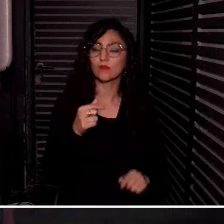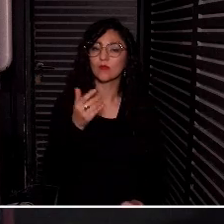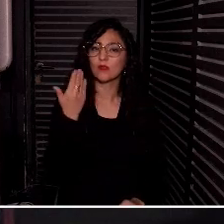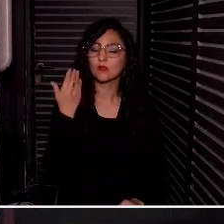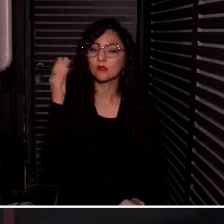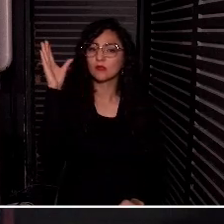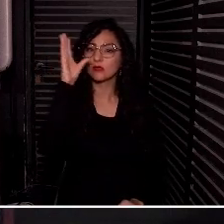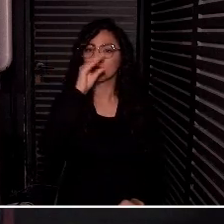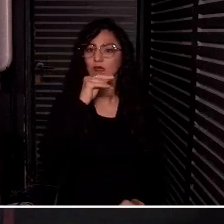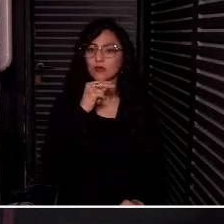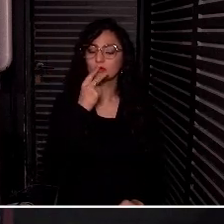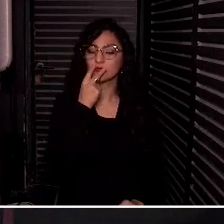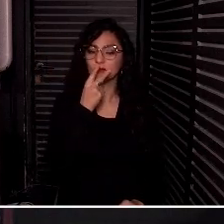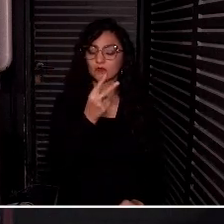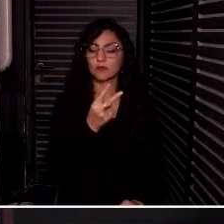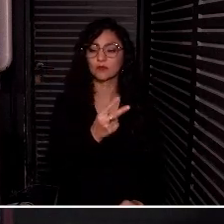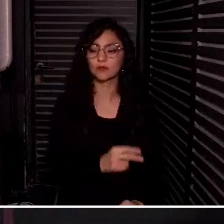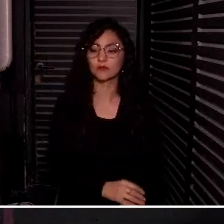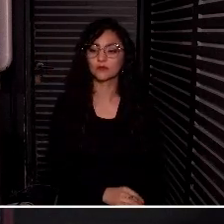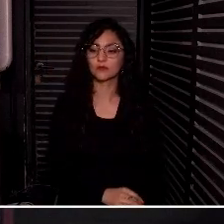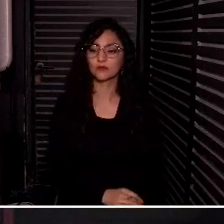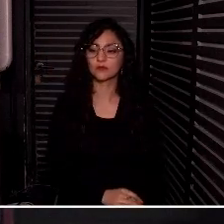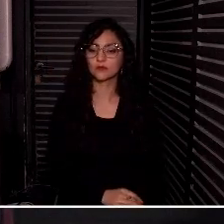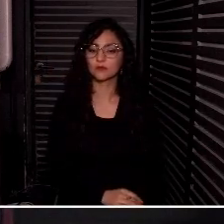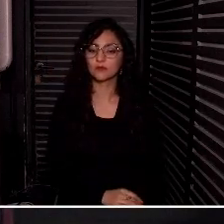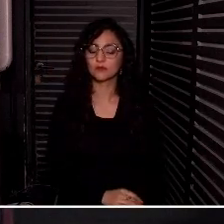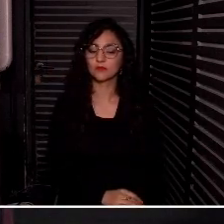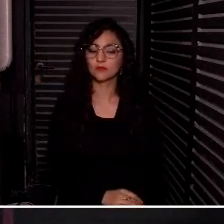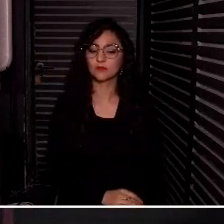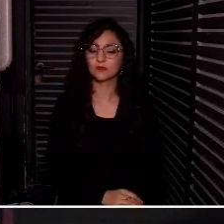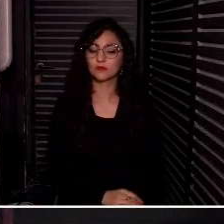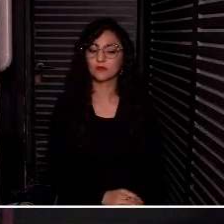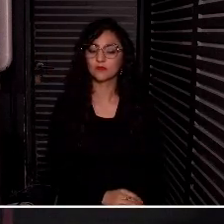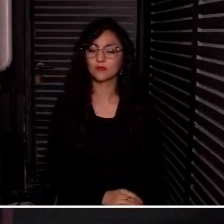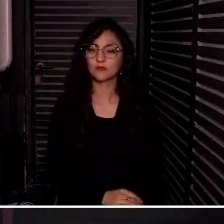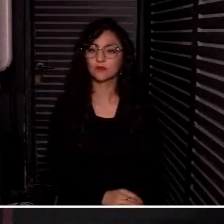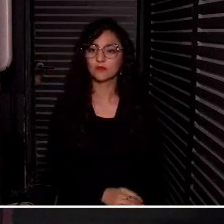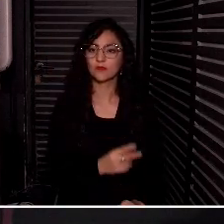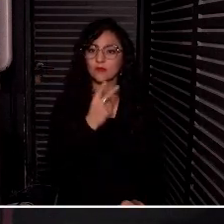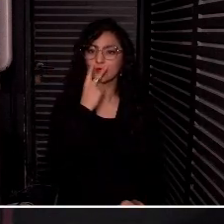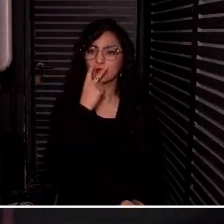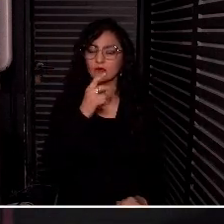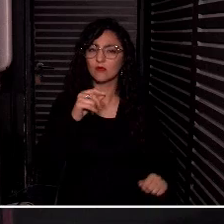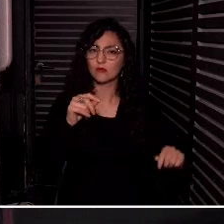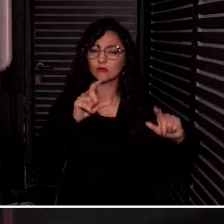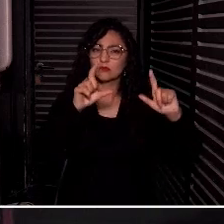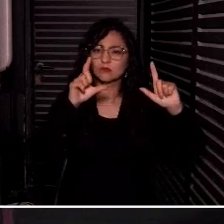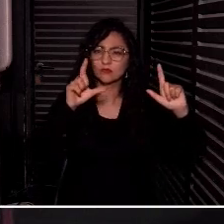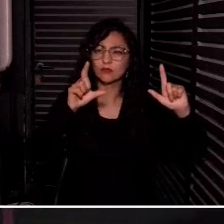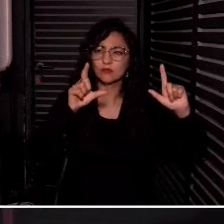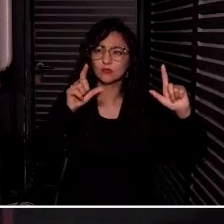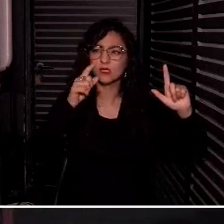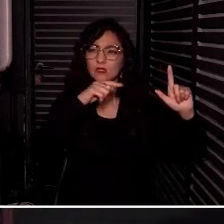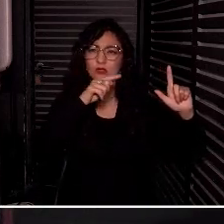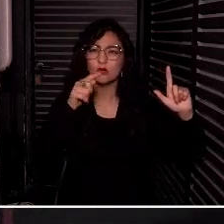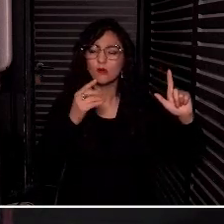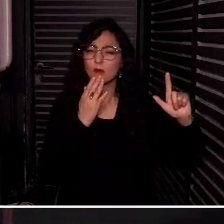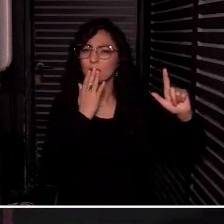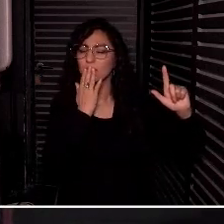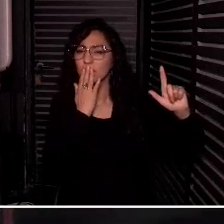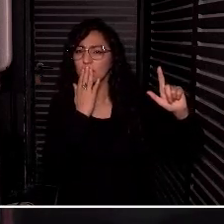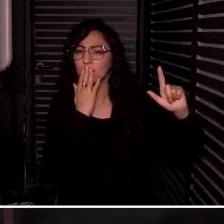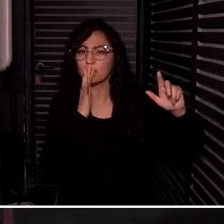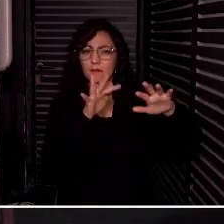le ponen la la la esposa a Lu hermosill esa imagen así como media muda en la cual se acaba la